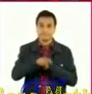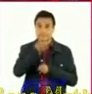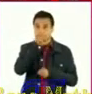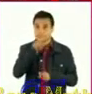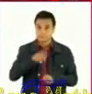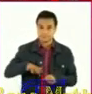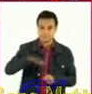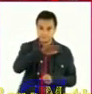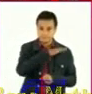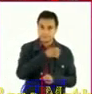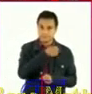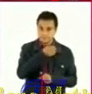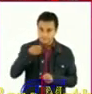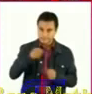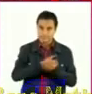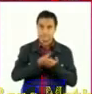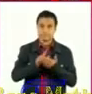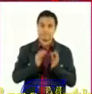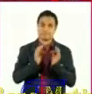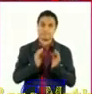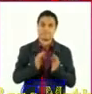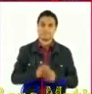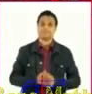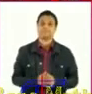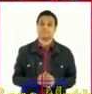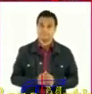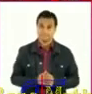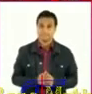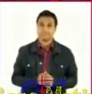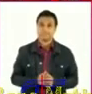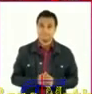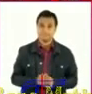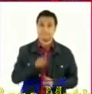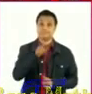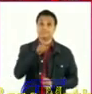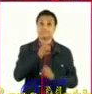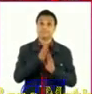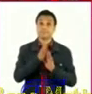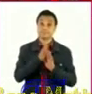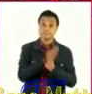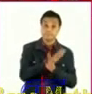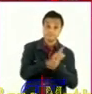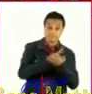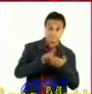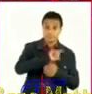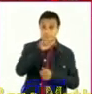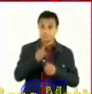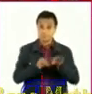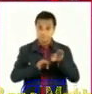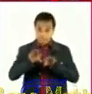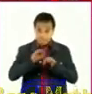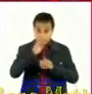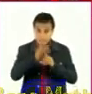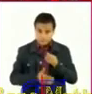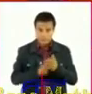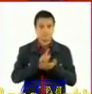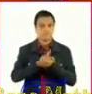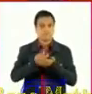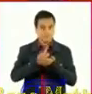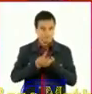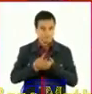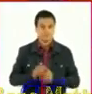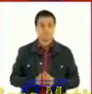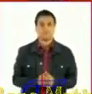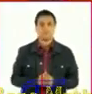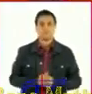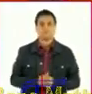el espacio donde trabajen, antes y después de realizar las diferentes acciones de su proceso técnico.